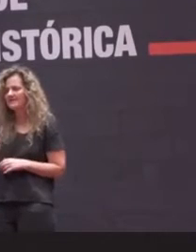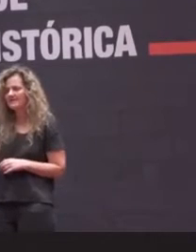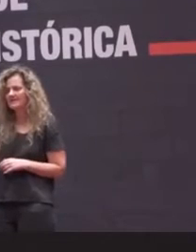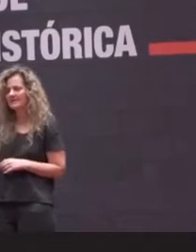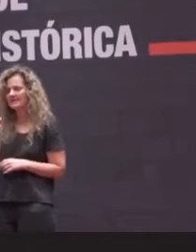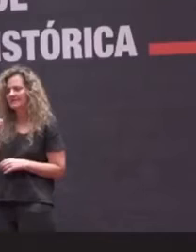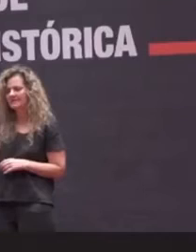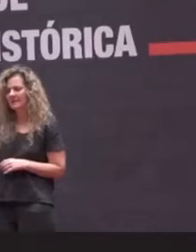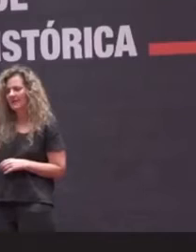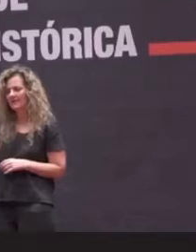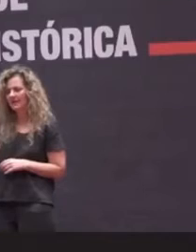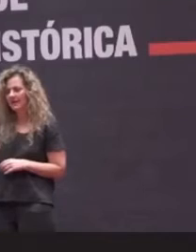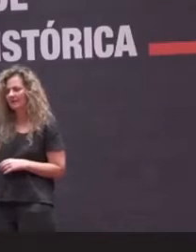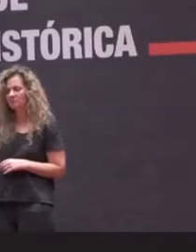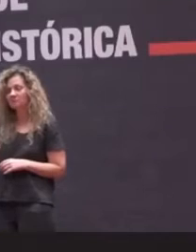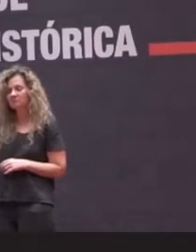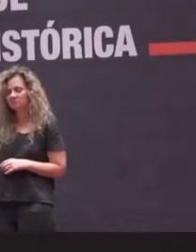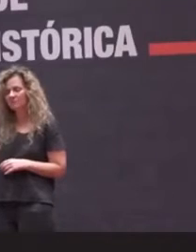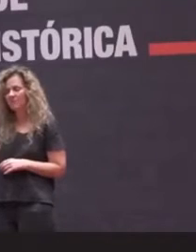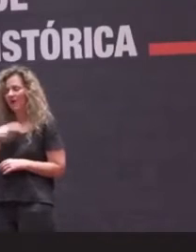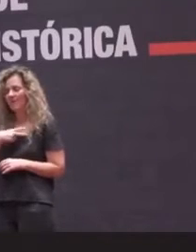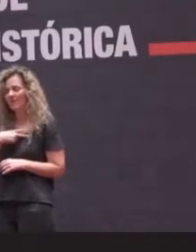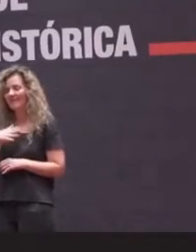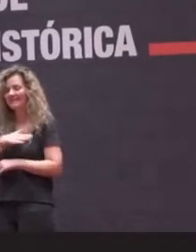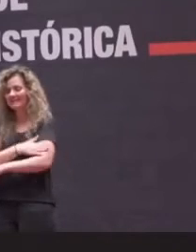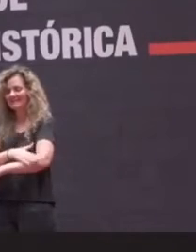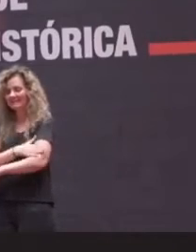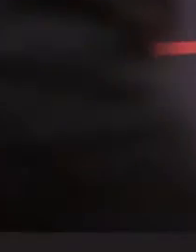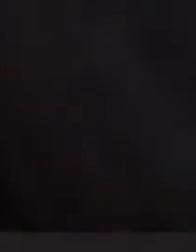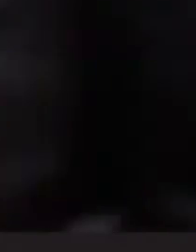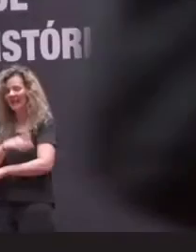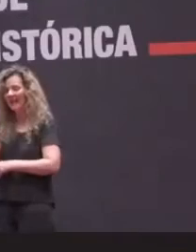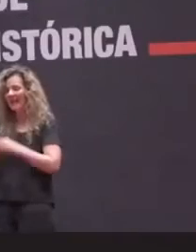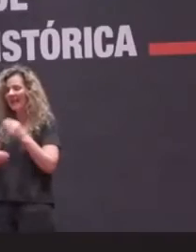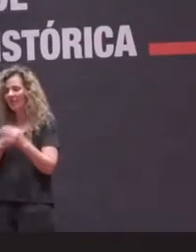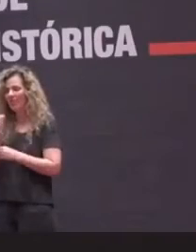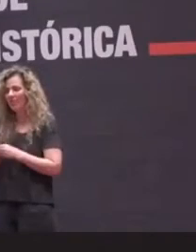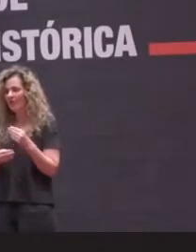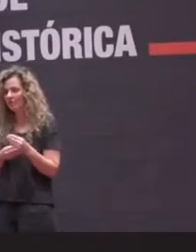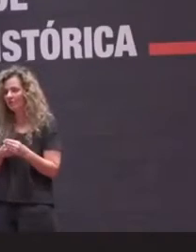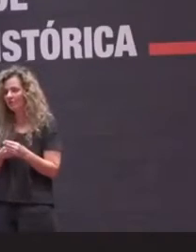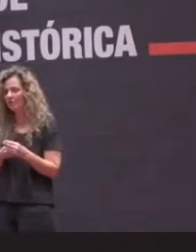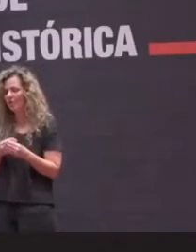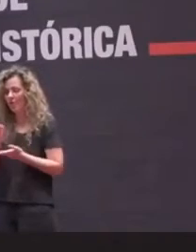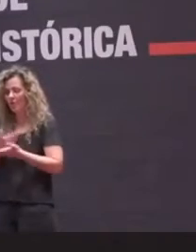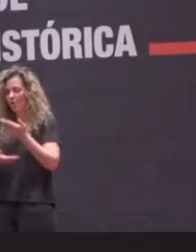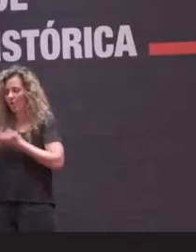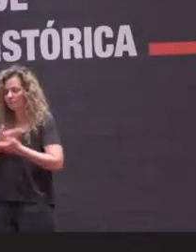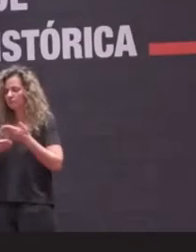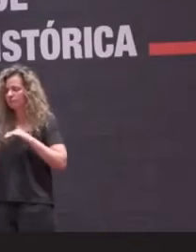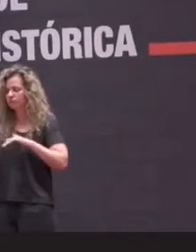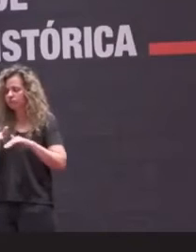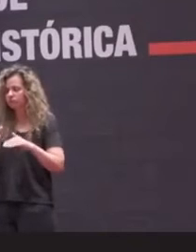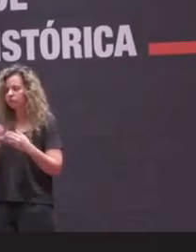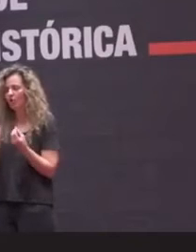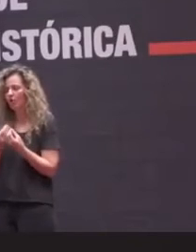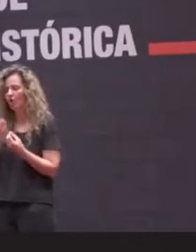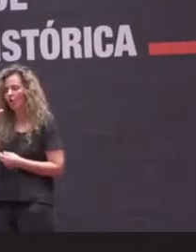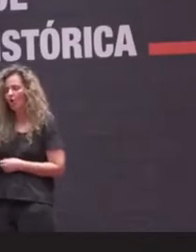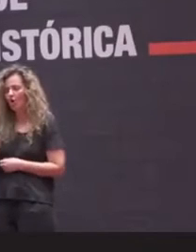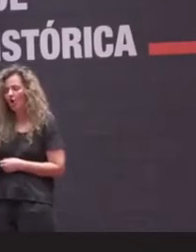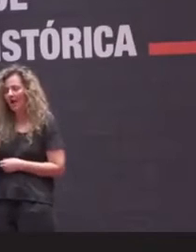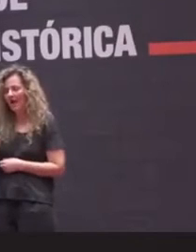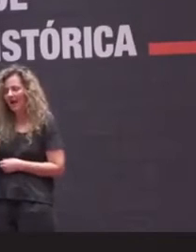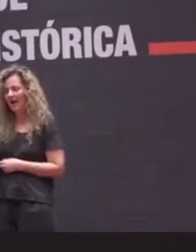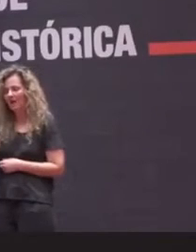dous abogados do Estado moi, moi brillantes. E que o fixeron, eu creo que colaborando activamente con Carlos,